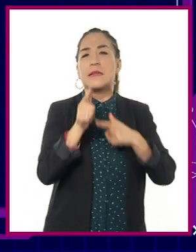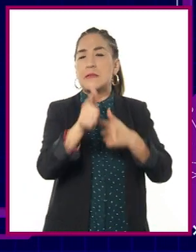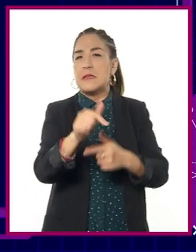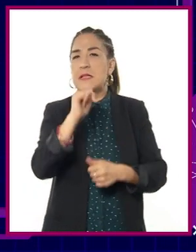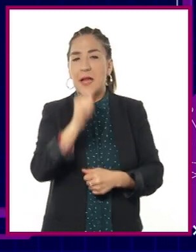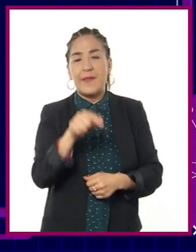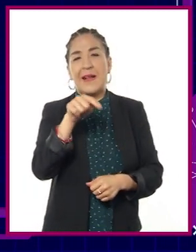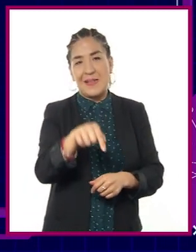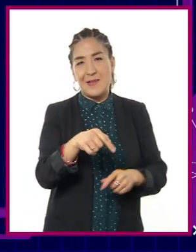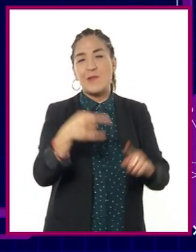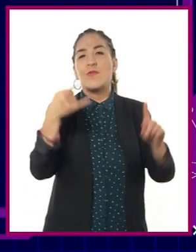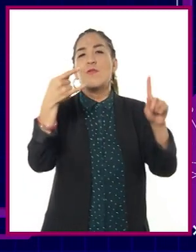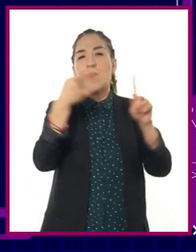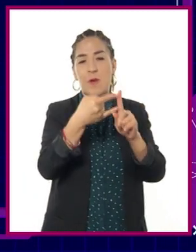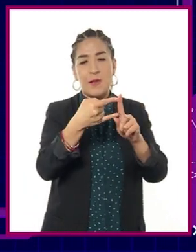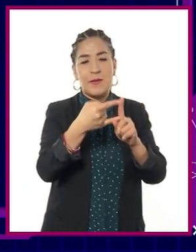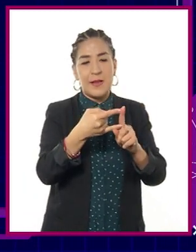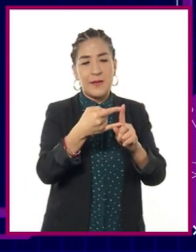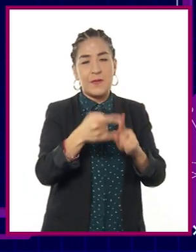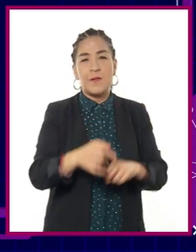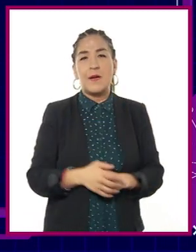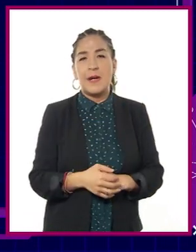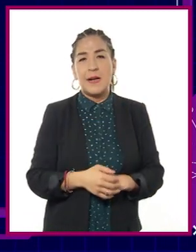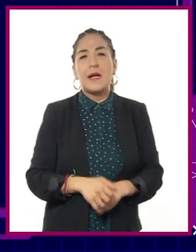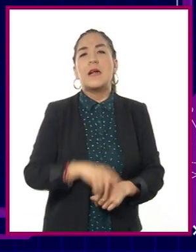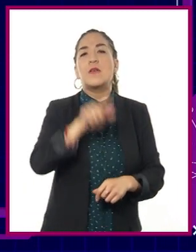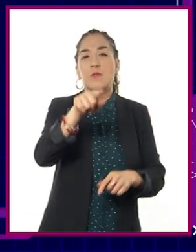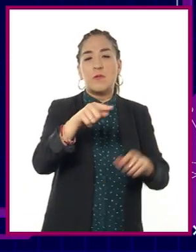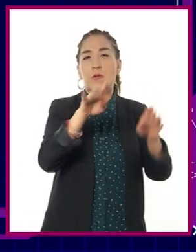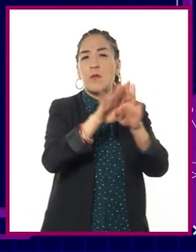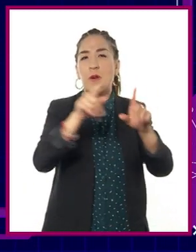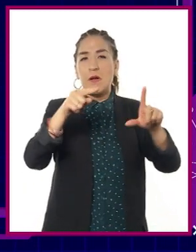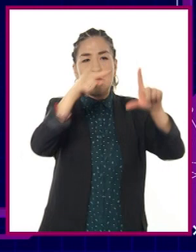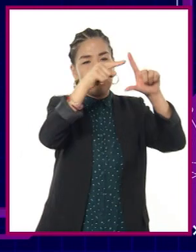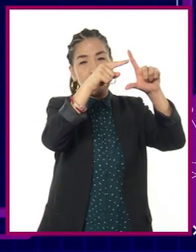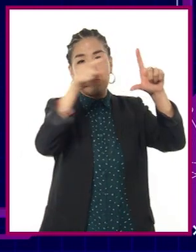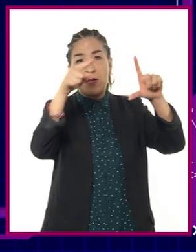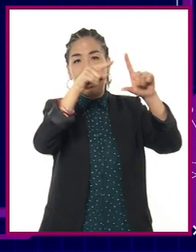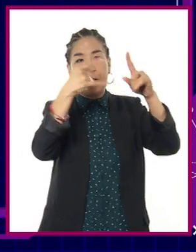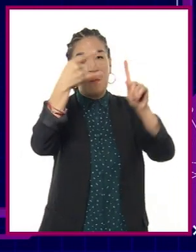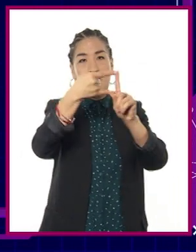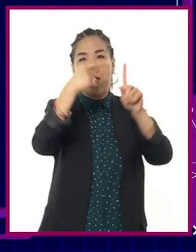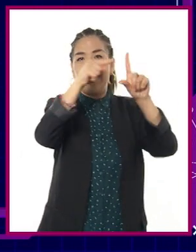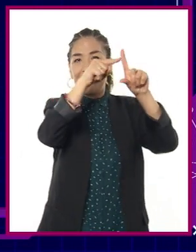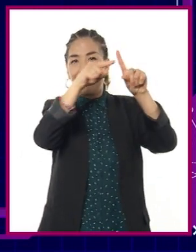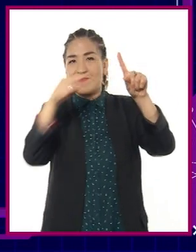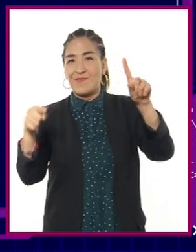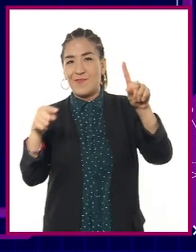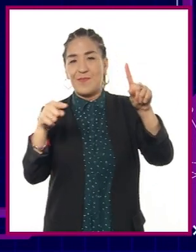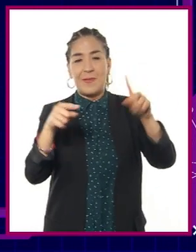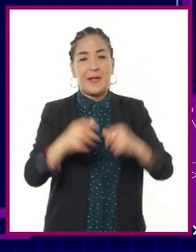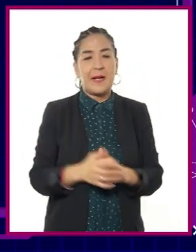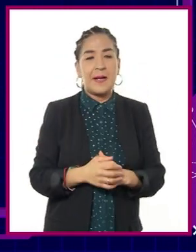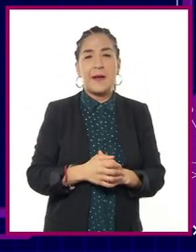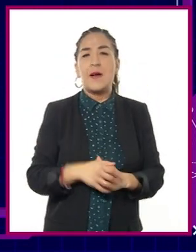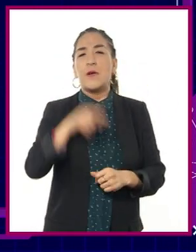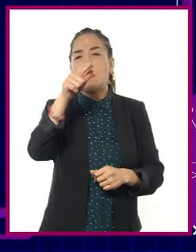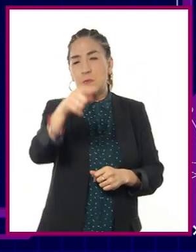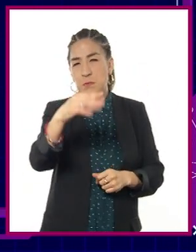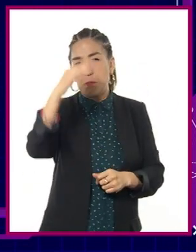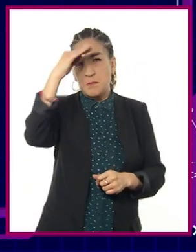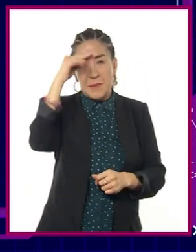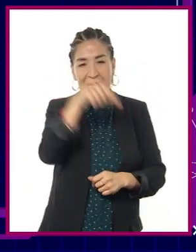del cuadrado, trazando así la diagonal del cuadrado. Al